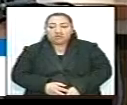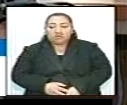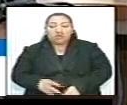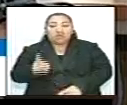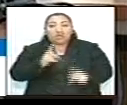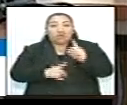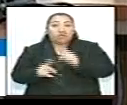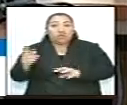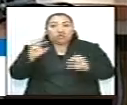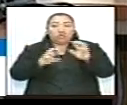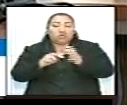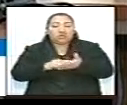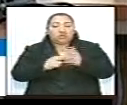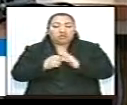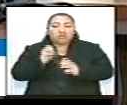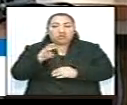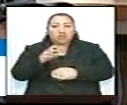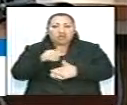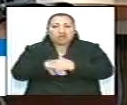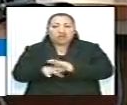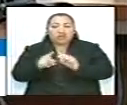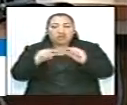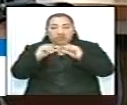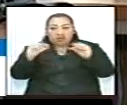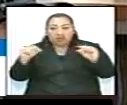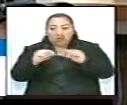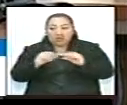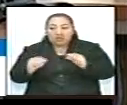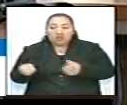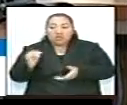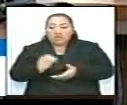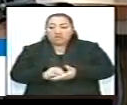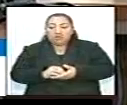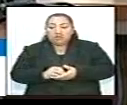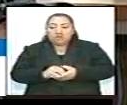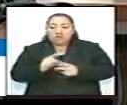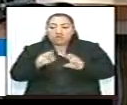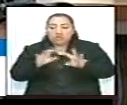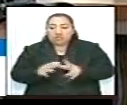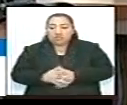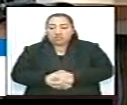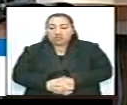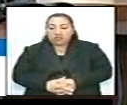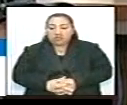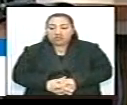de ambigüedad, se sugiere que dentro de este párrafo se sugiera el presente texto.